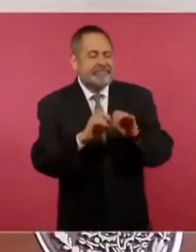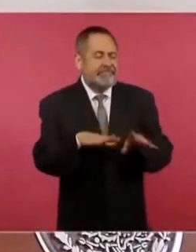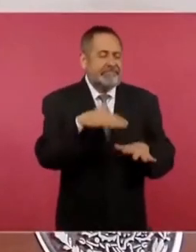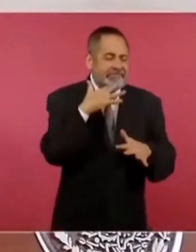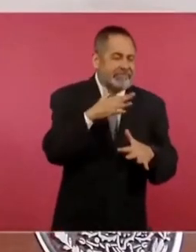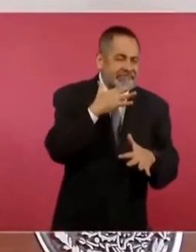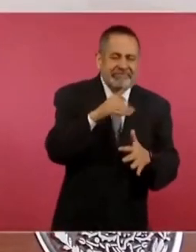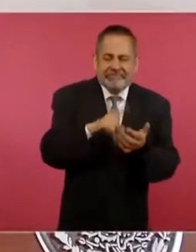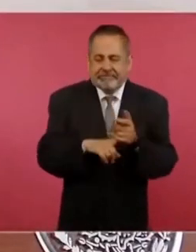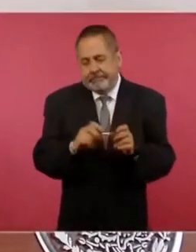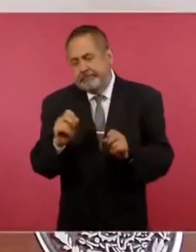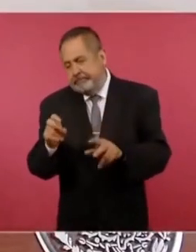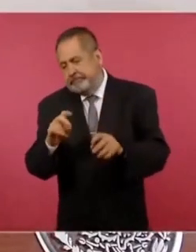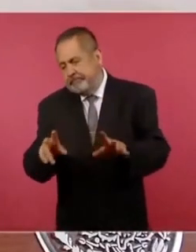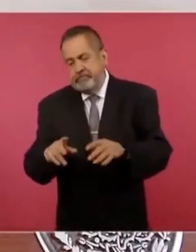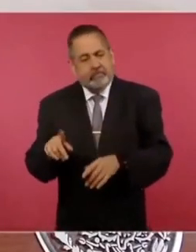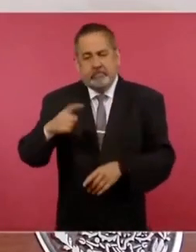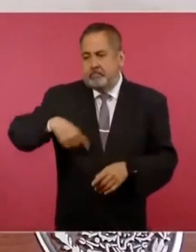la corrupción.